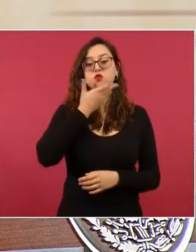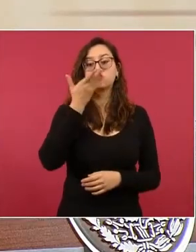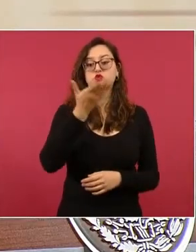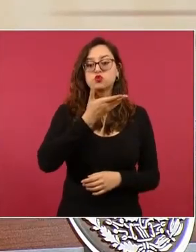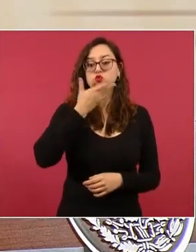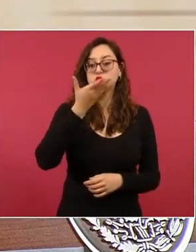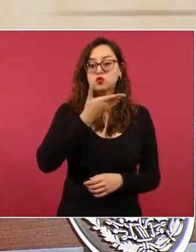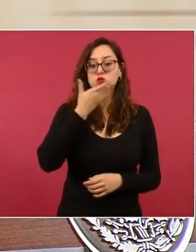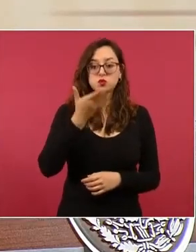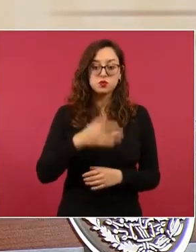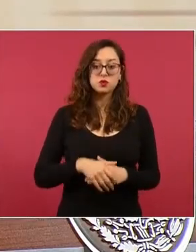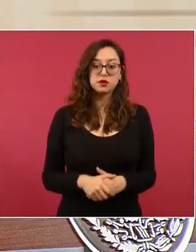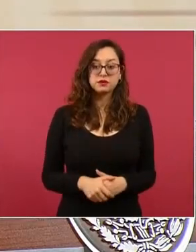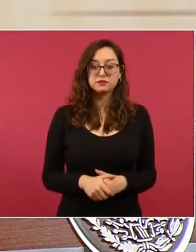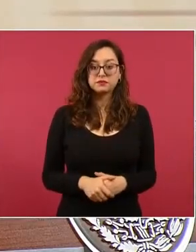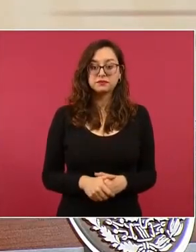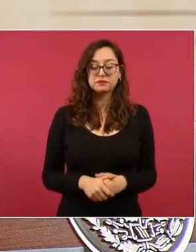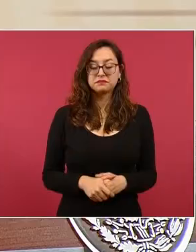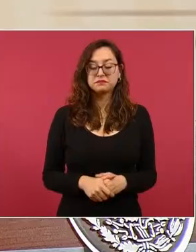lealtades,